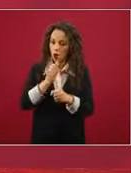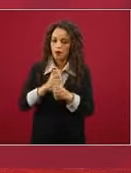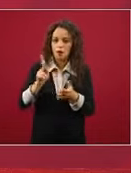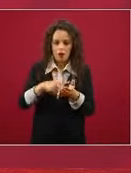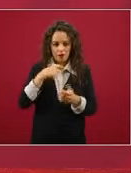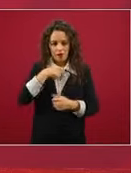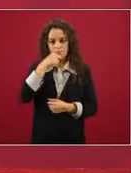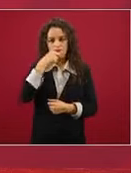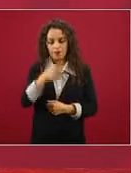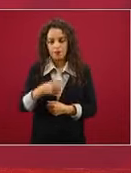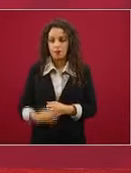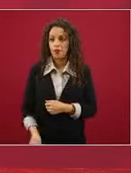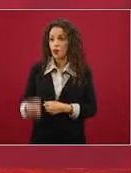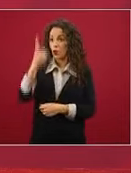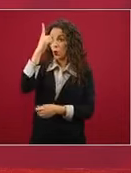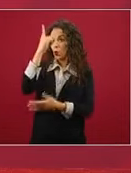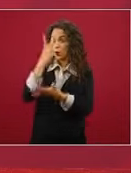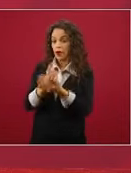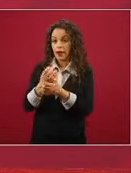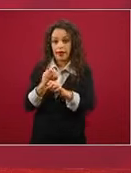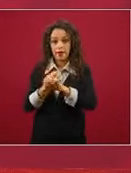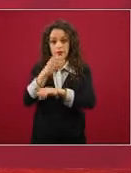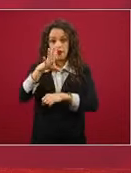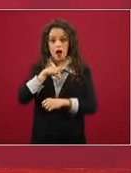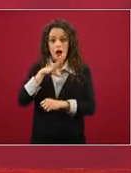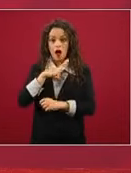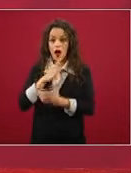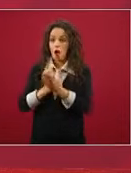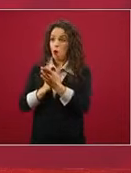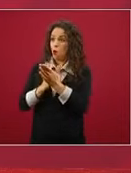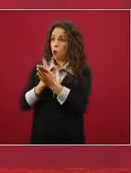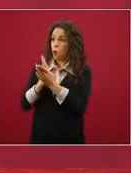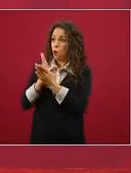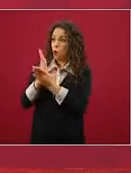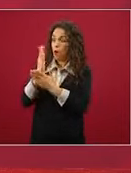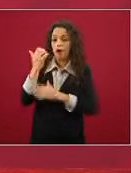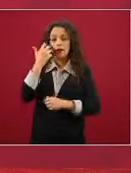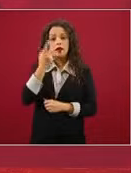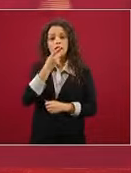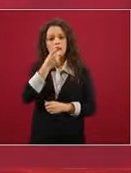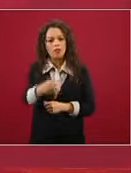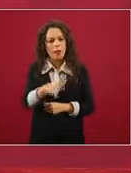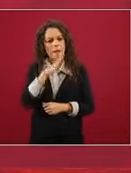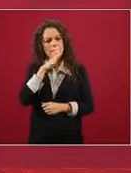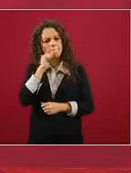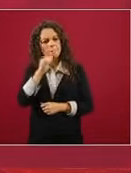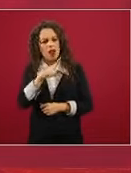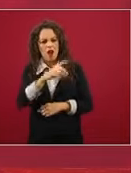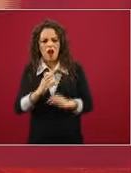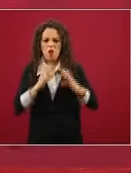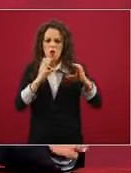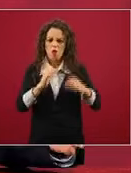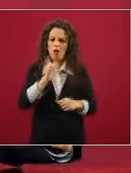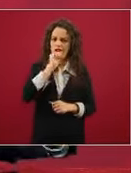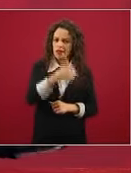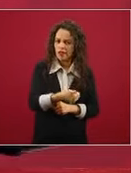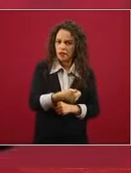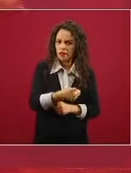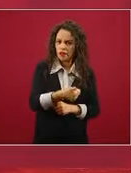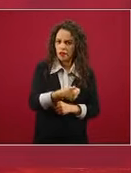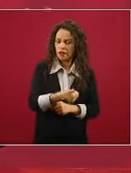un estado que tenga una curva ascendente significa que hizo mal el trabajo y un estado que tenga una curva descendente hizo bien el